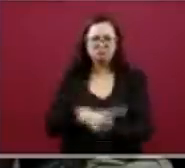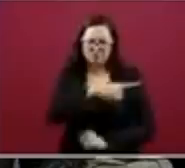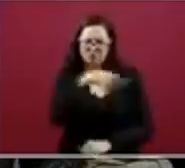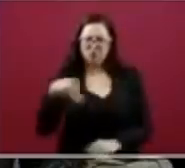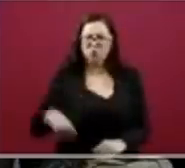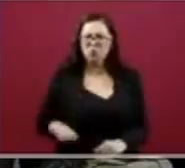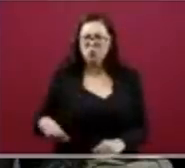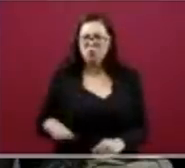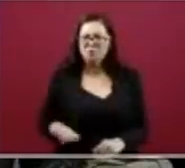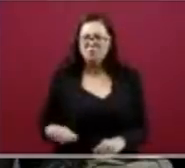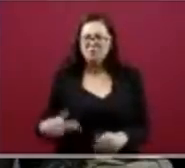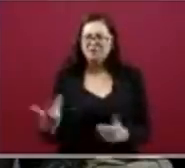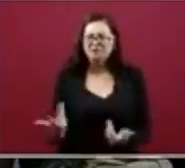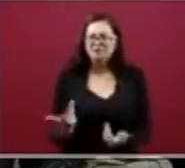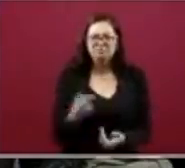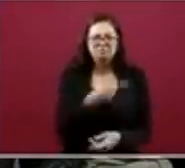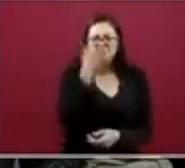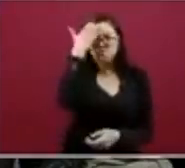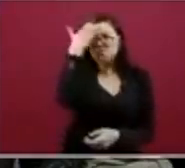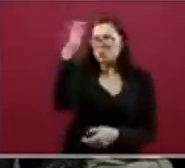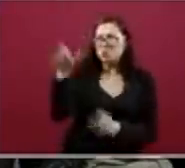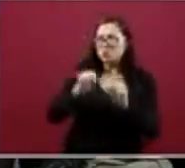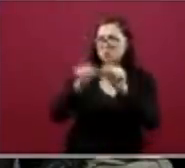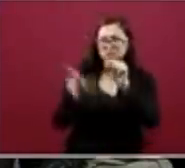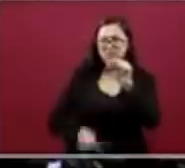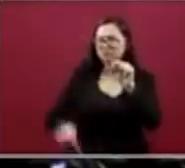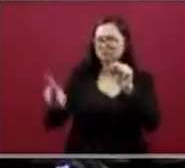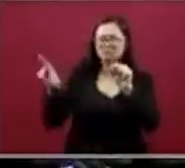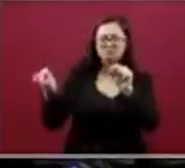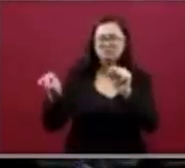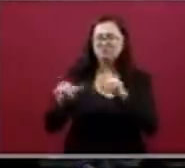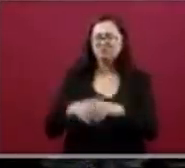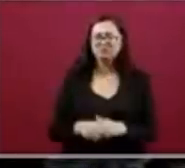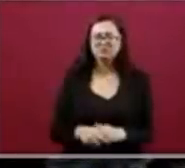no conocen el país,